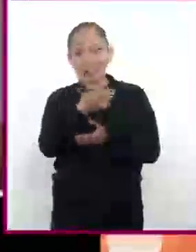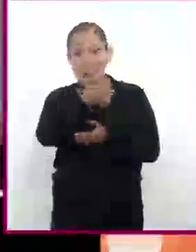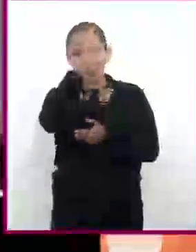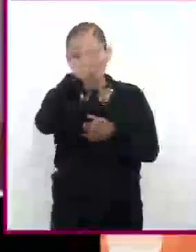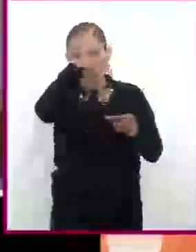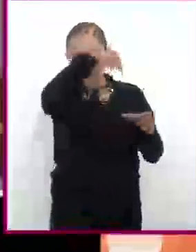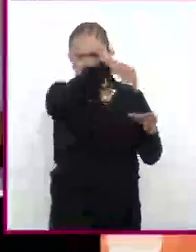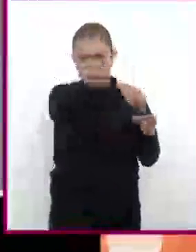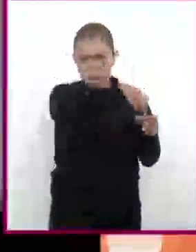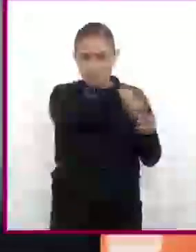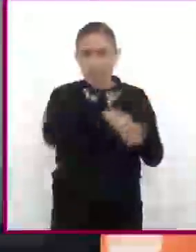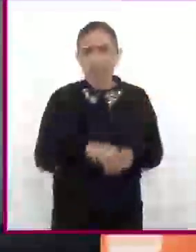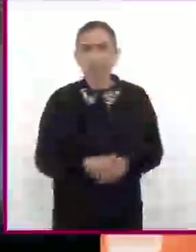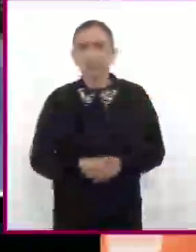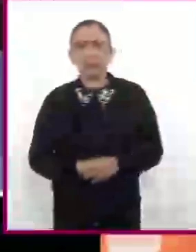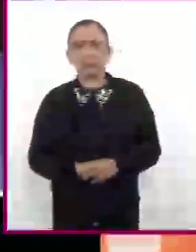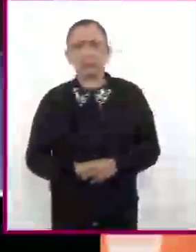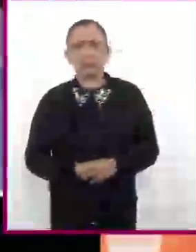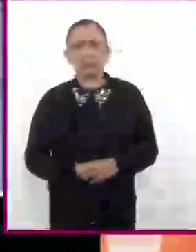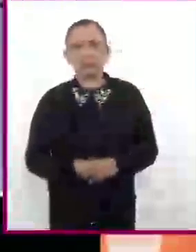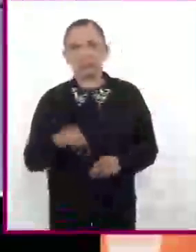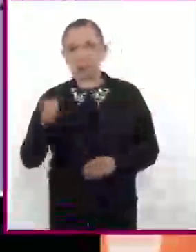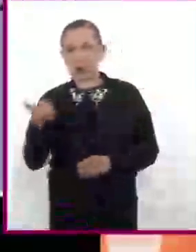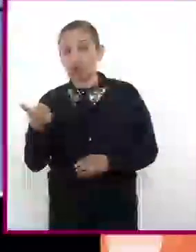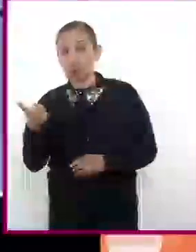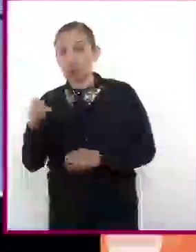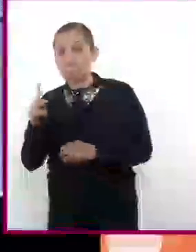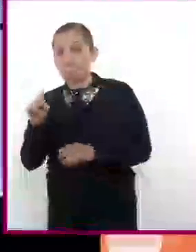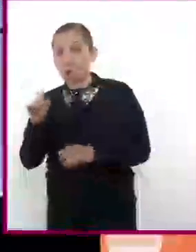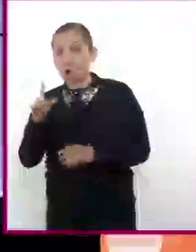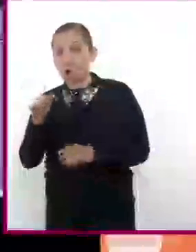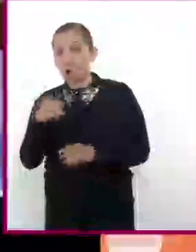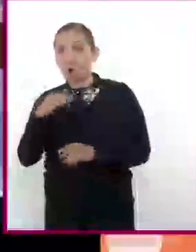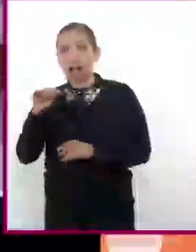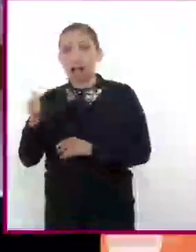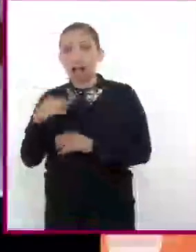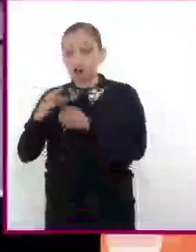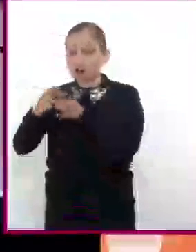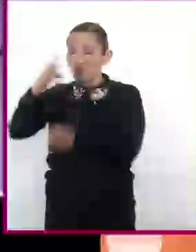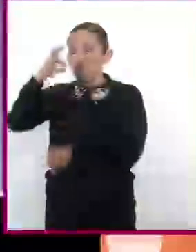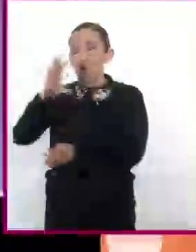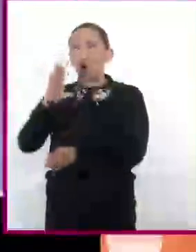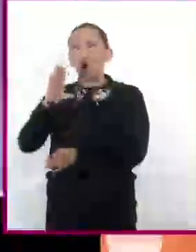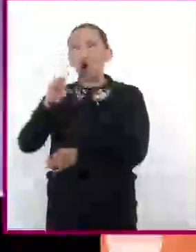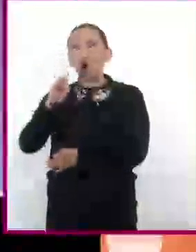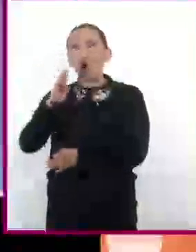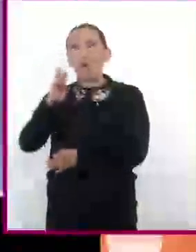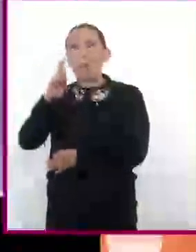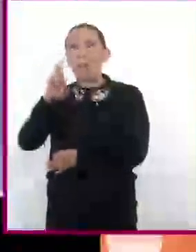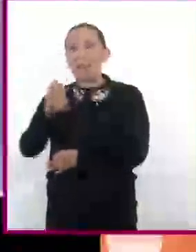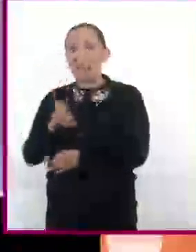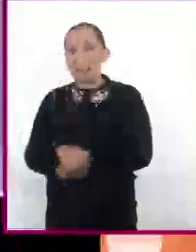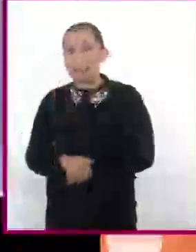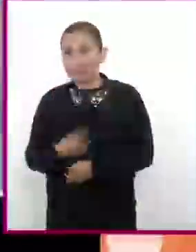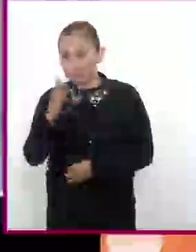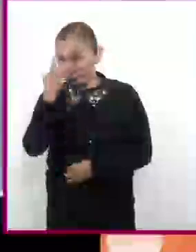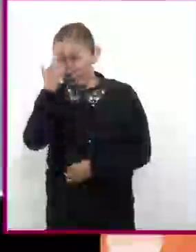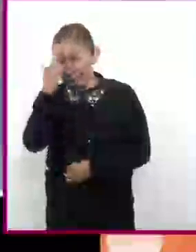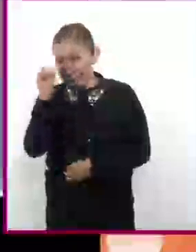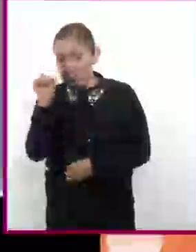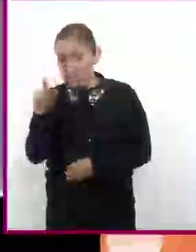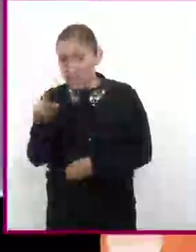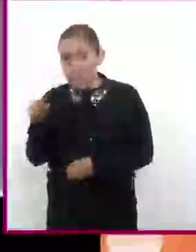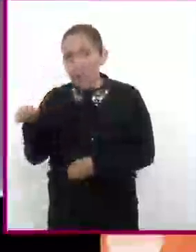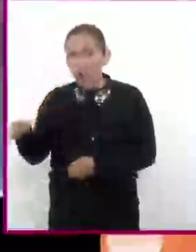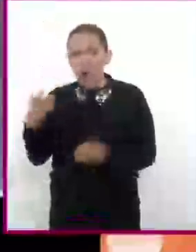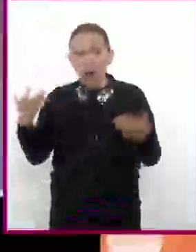primer polo en la pila. El otro polo de la pila lo formará el tubo de cobre. Recordemos que es